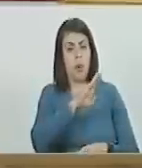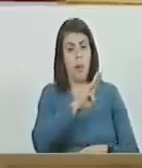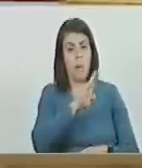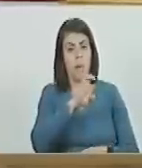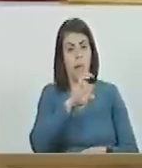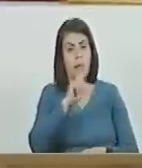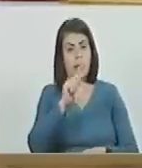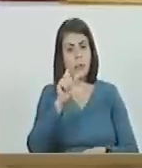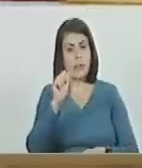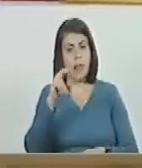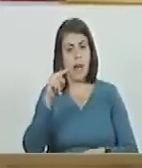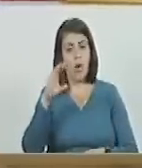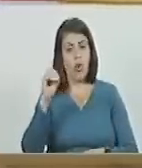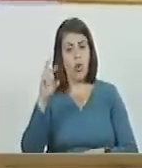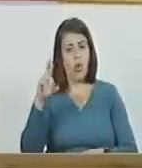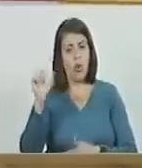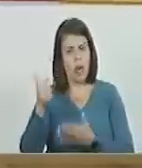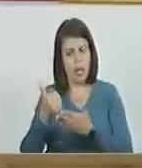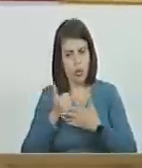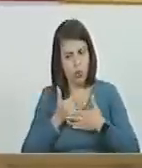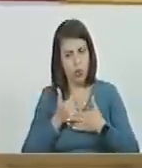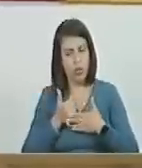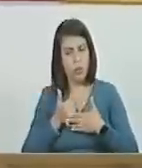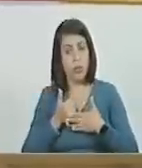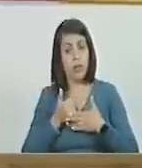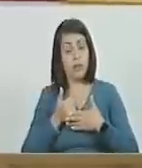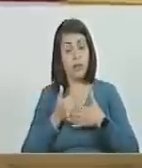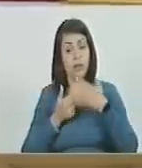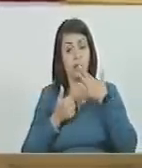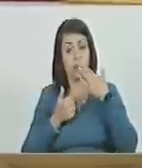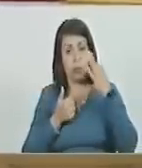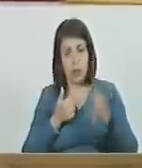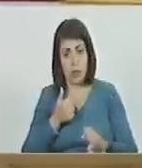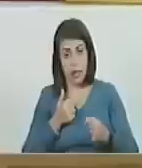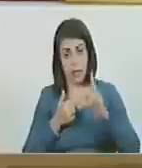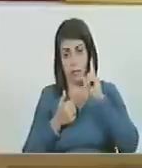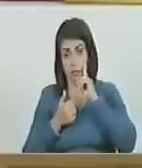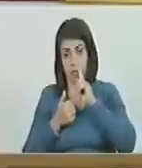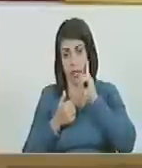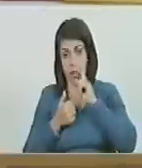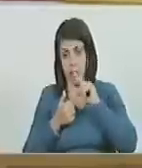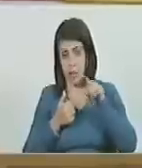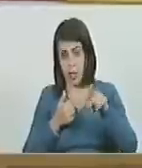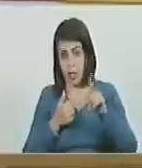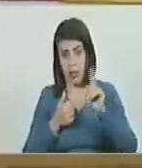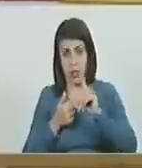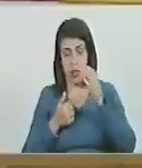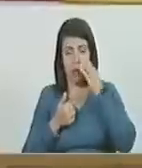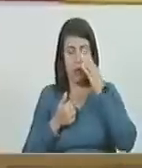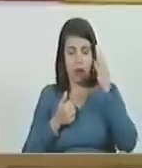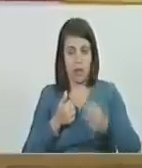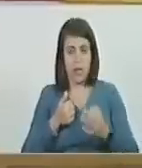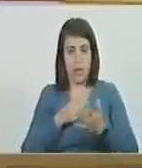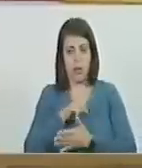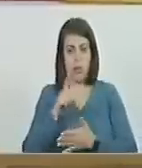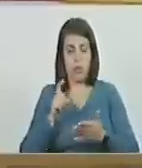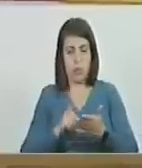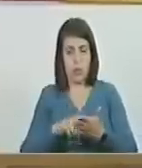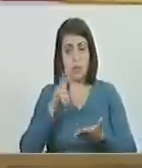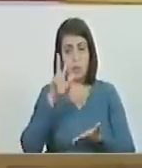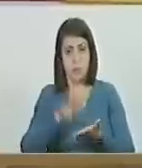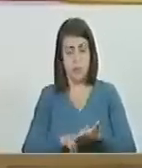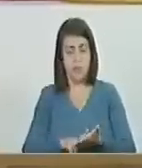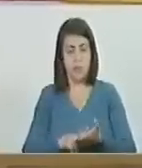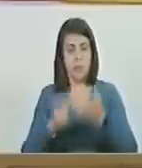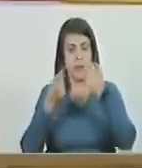una ayudadita. Eso es verdad. Yo no estoy hablando de absolutamente nada que no haya sido completamente certificado.